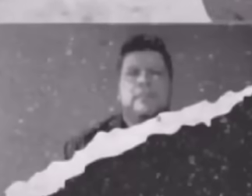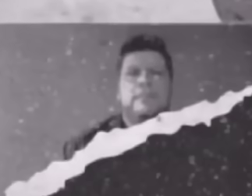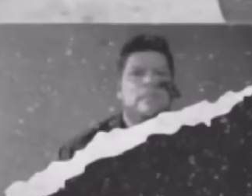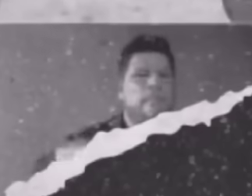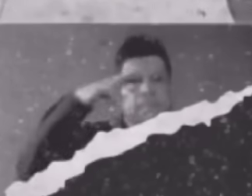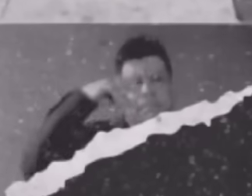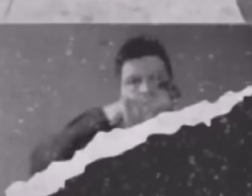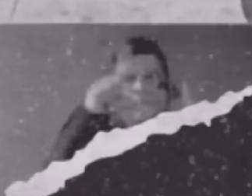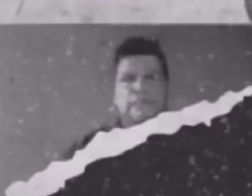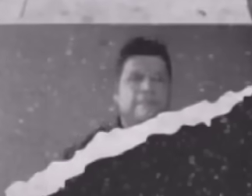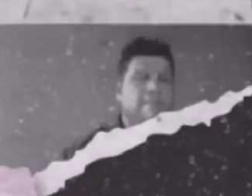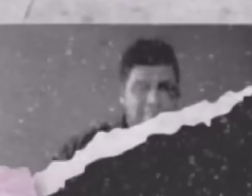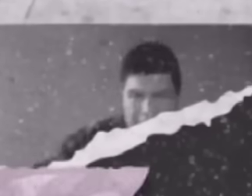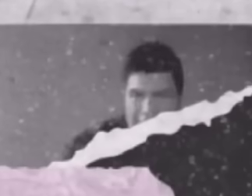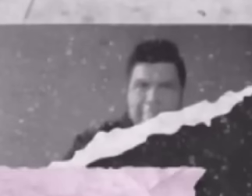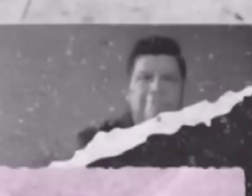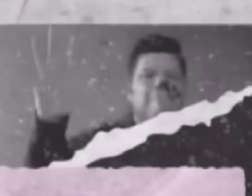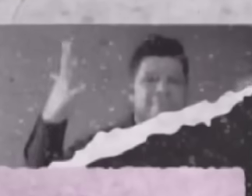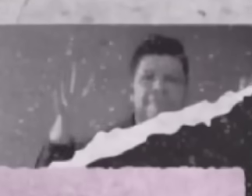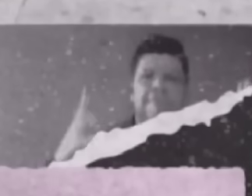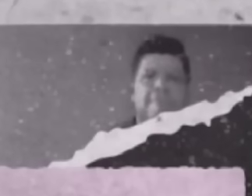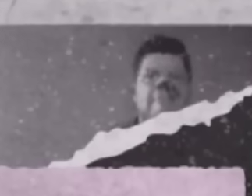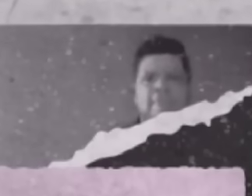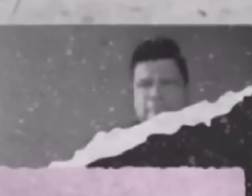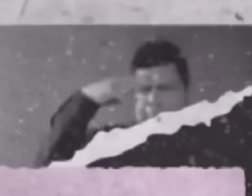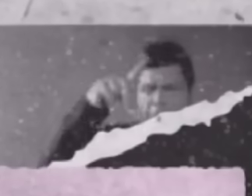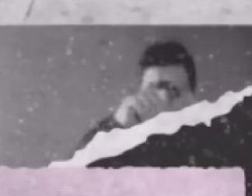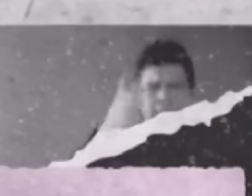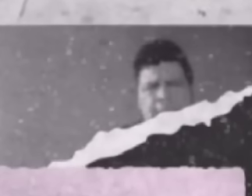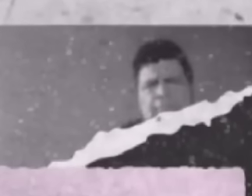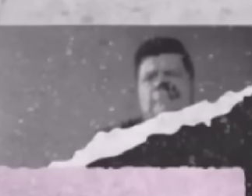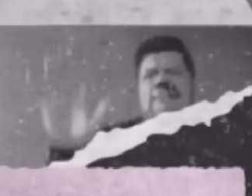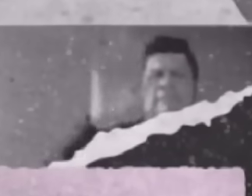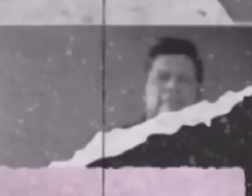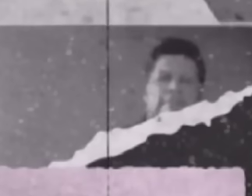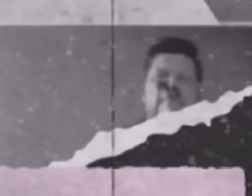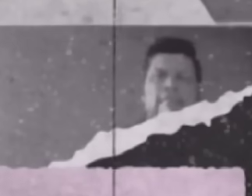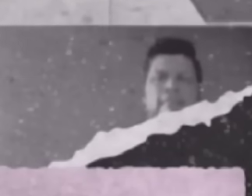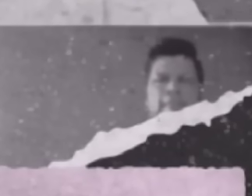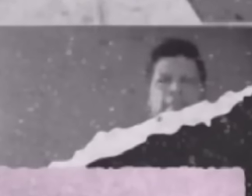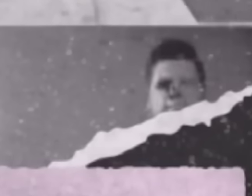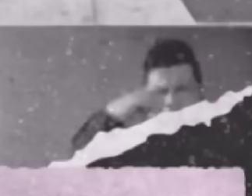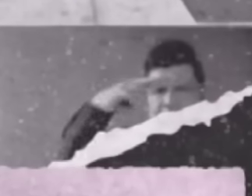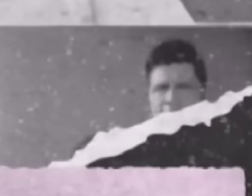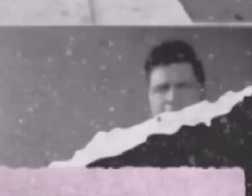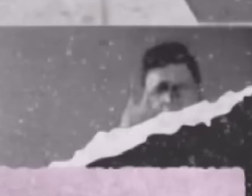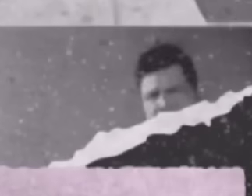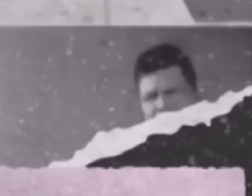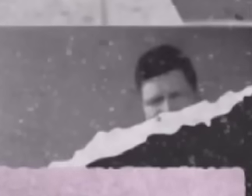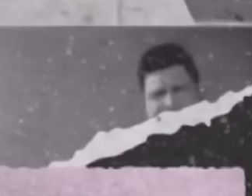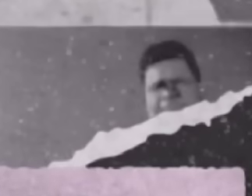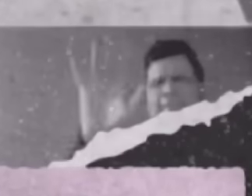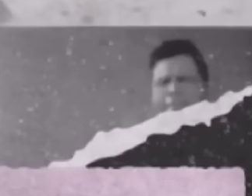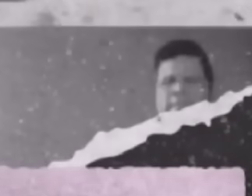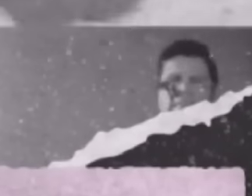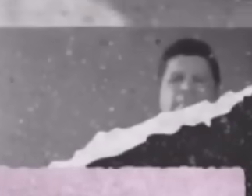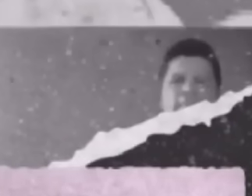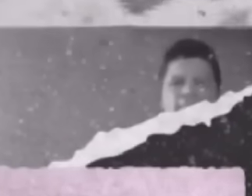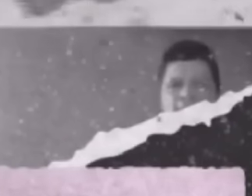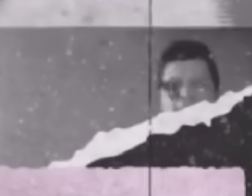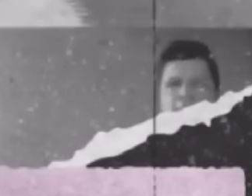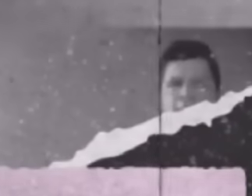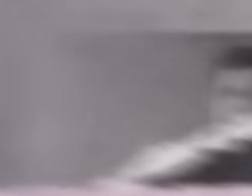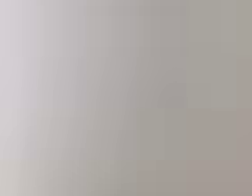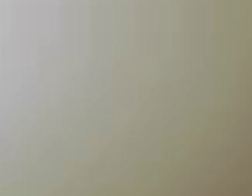¡Viva México! ¡Viva México! ¡Viva México! ¡Viva México! ¡Viva México! ¡Viva México!